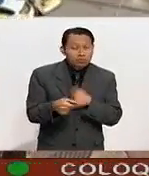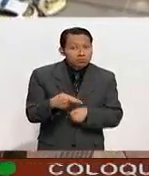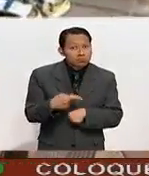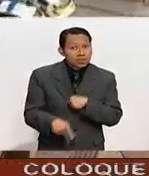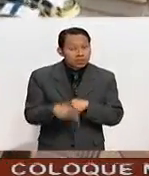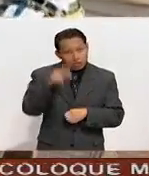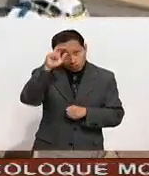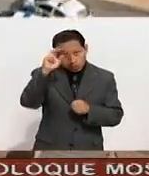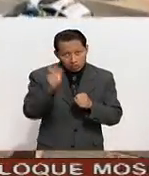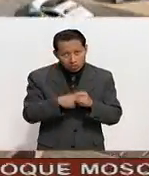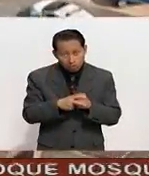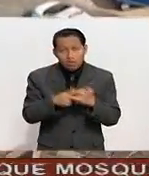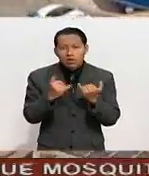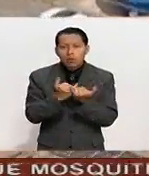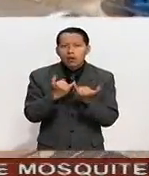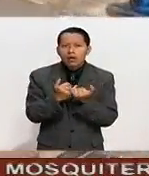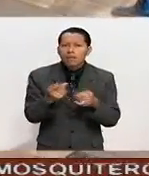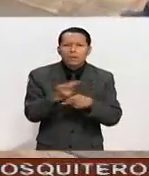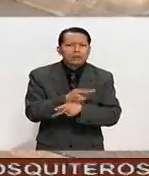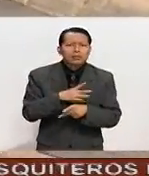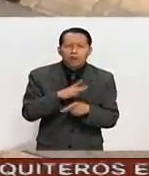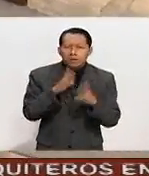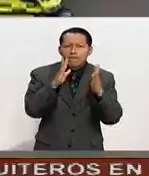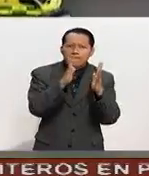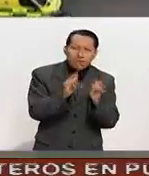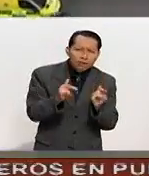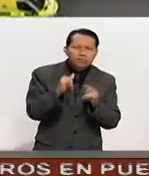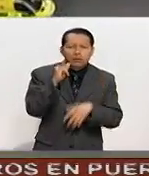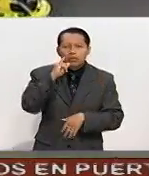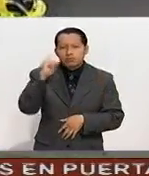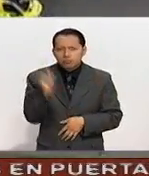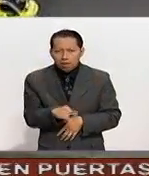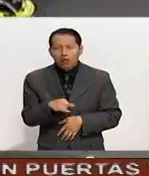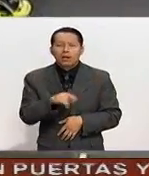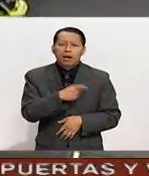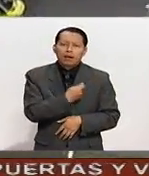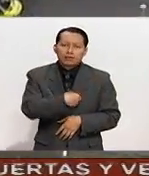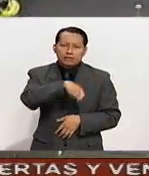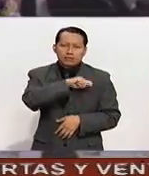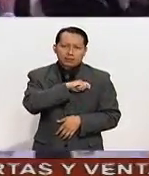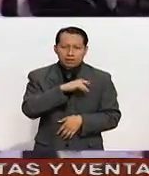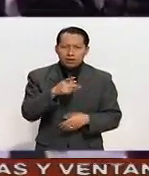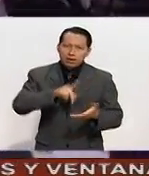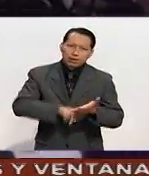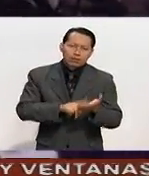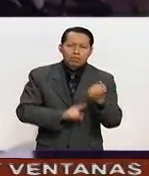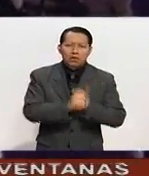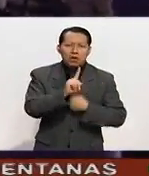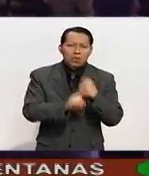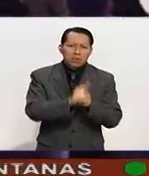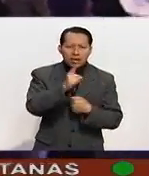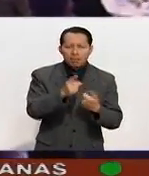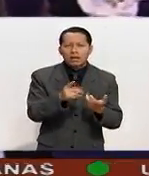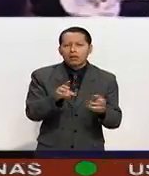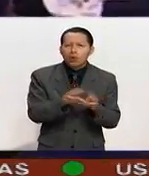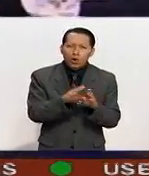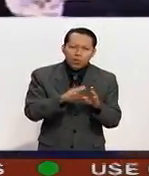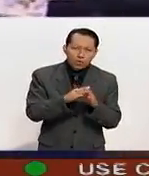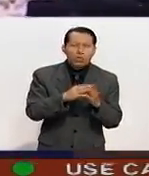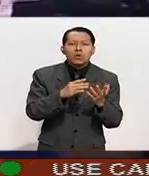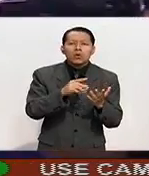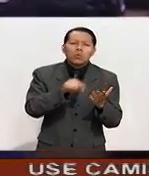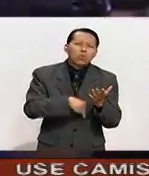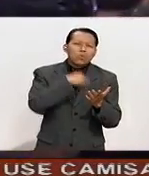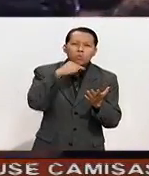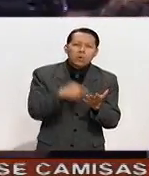en Europa hay muchos países como Francia, como Italia, desde luego España, que tienen problemas de integración territorial, y no